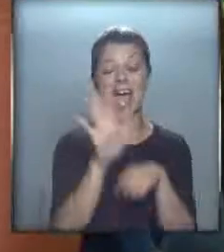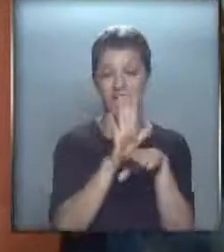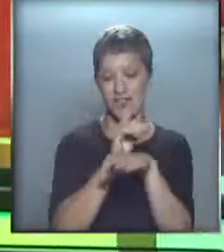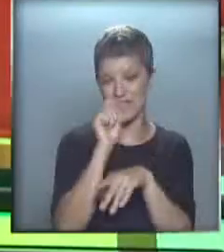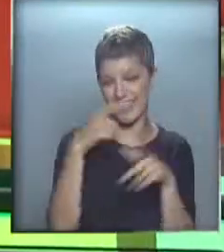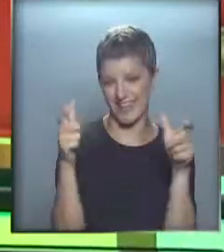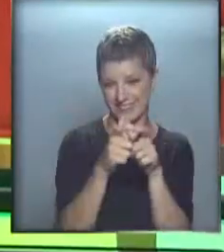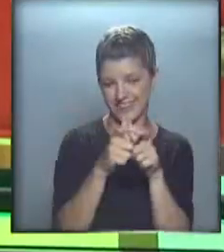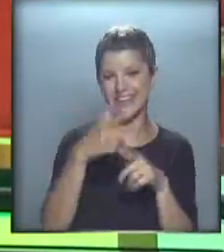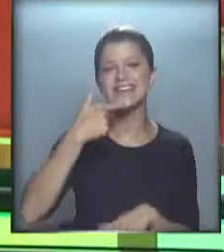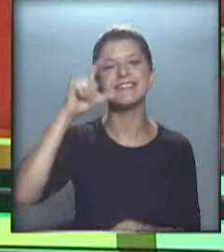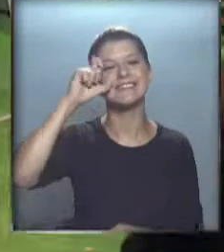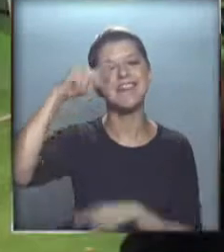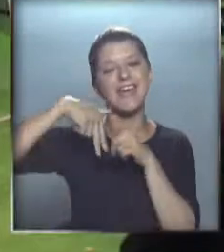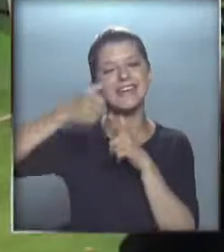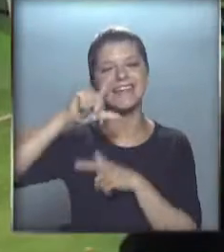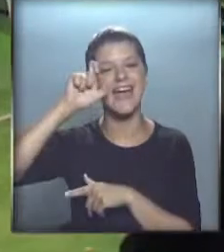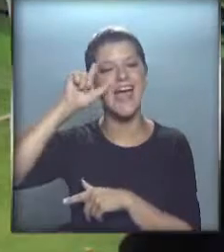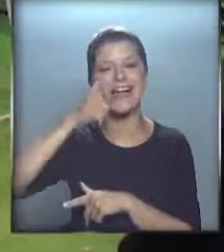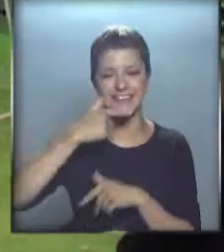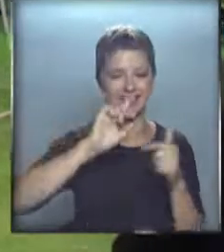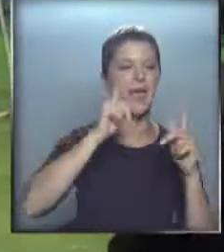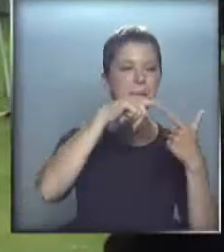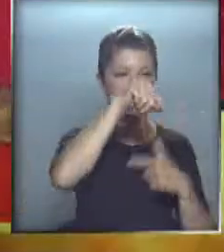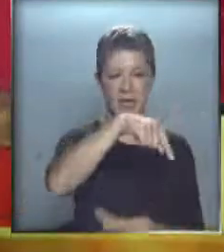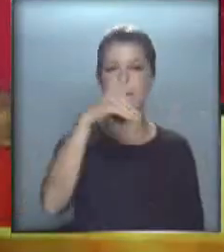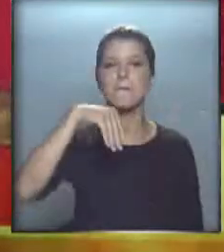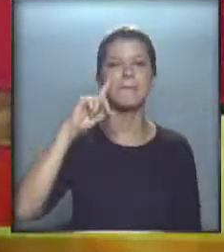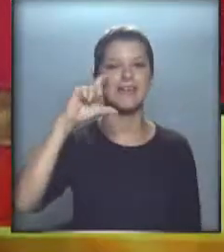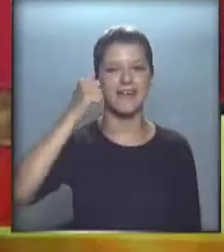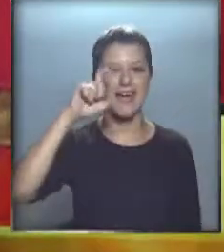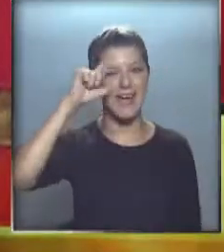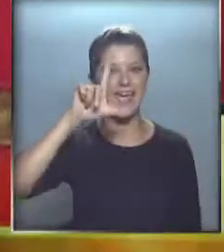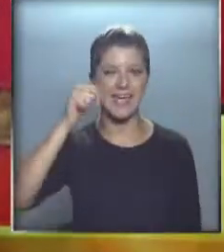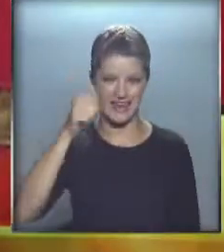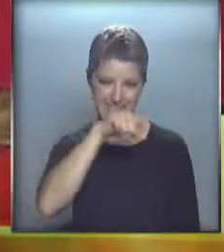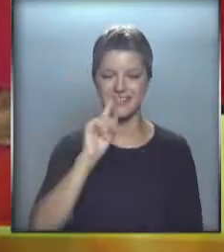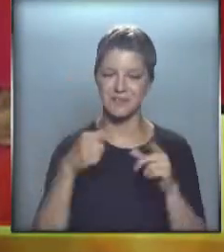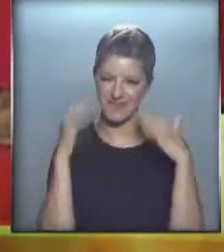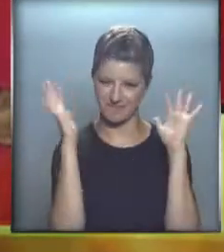del elenco de Señales, lo mismo que Micaela Herrera, para que pida otro gran aplauso. Está con nosotros.